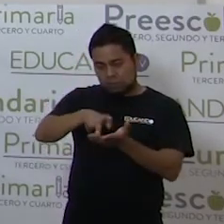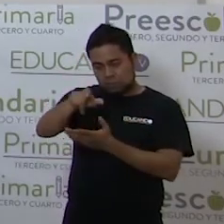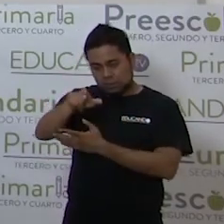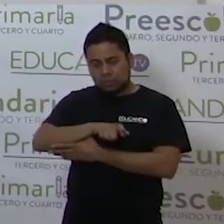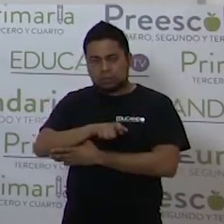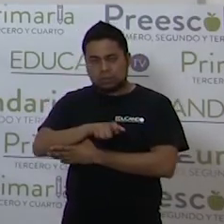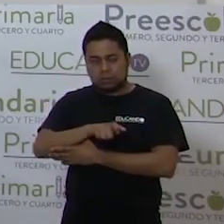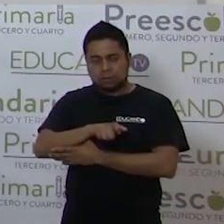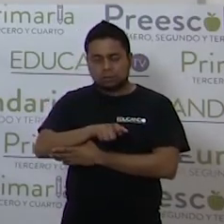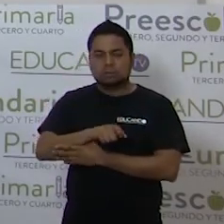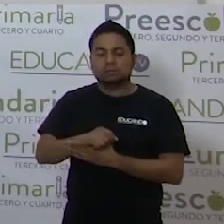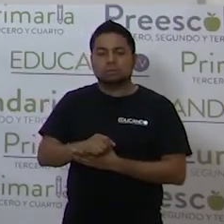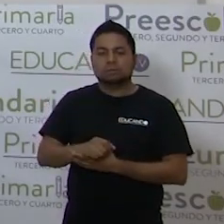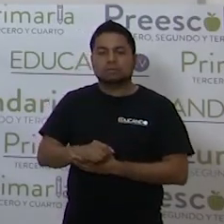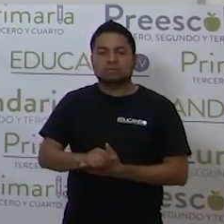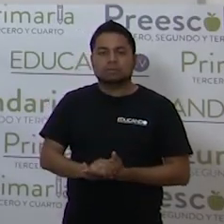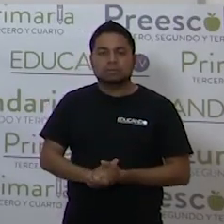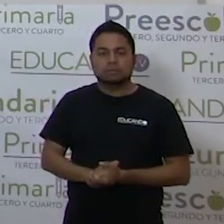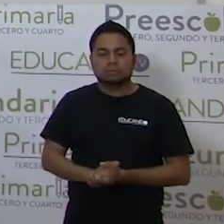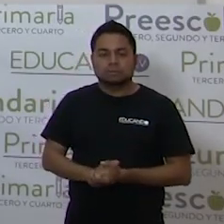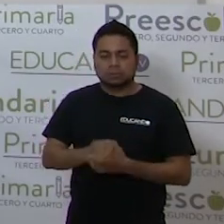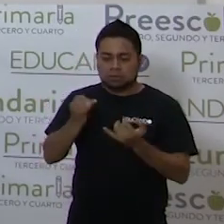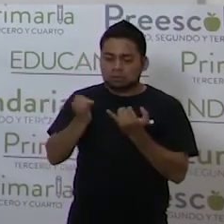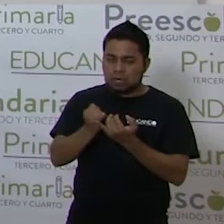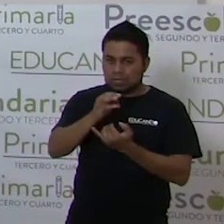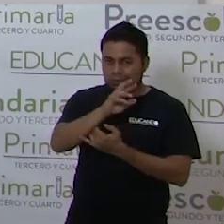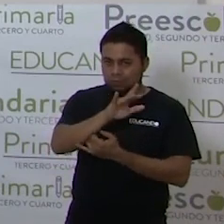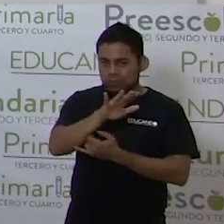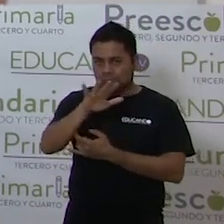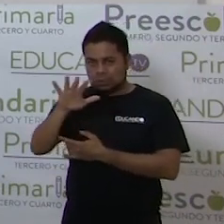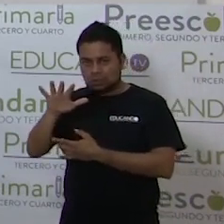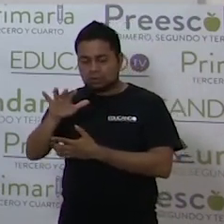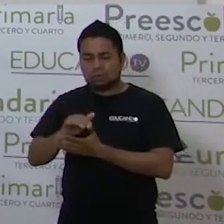la incógnita sería 55